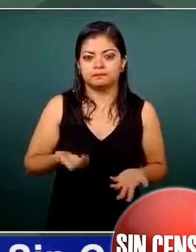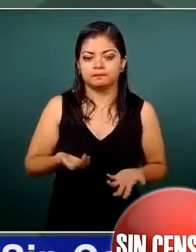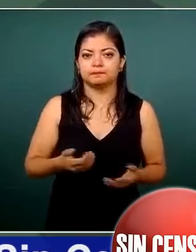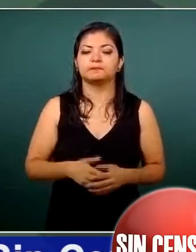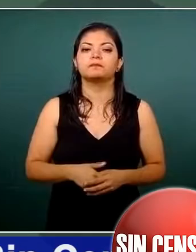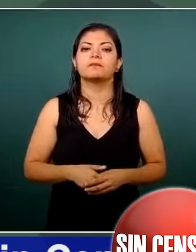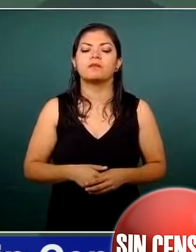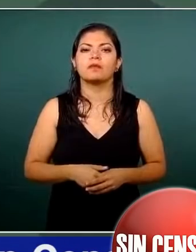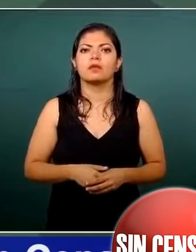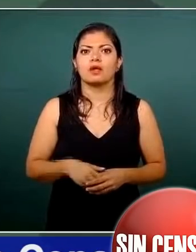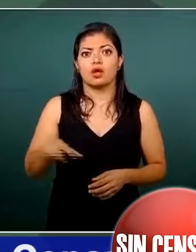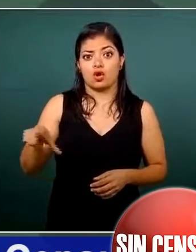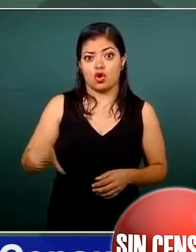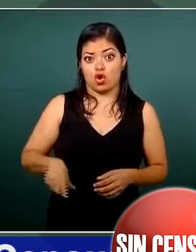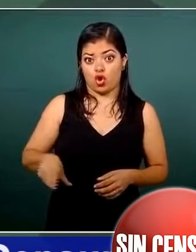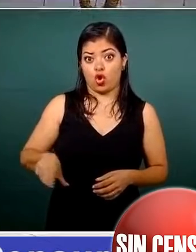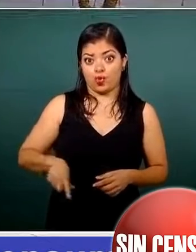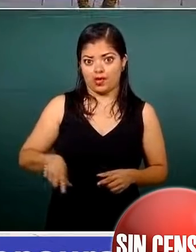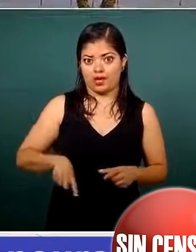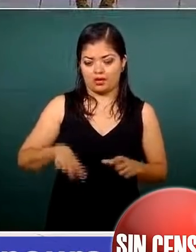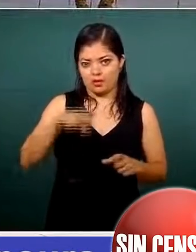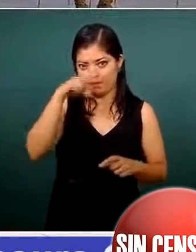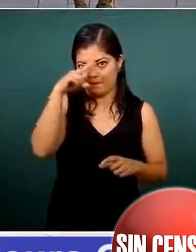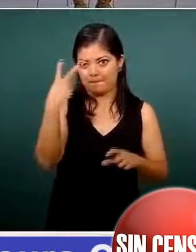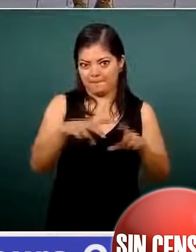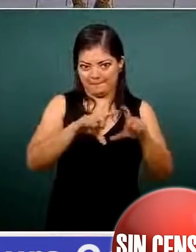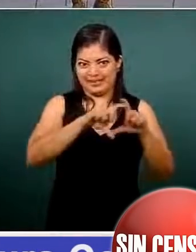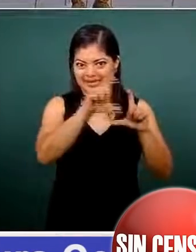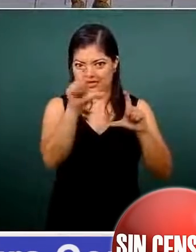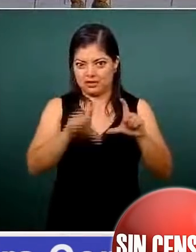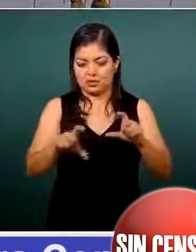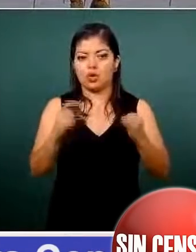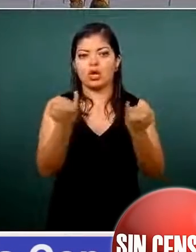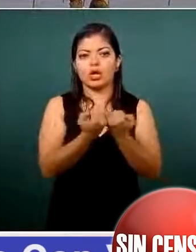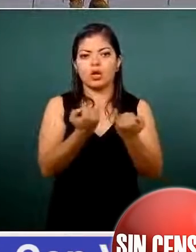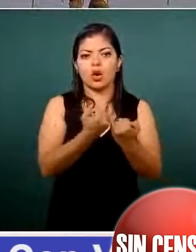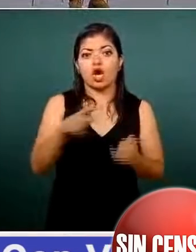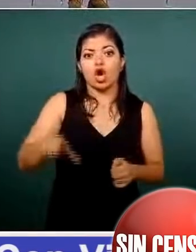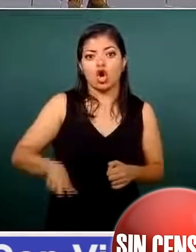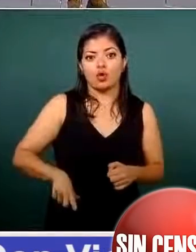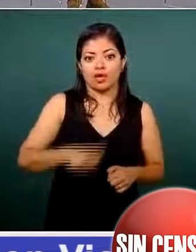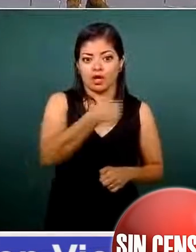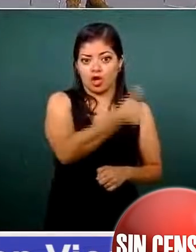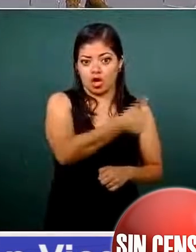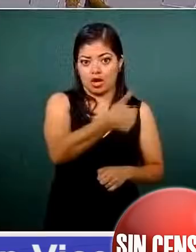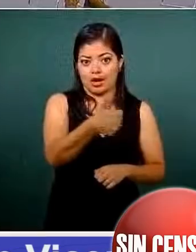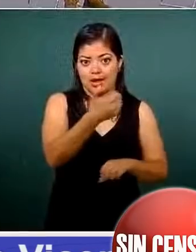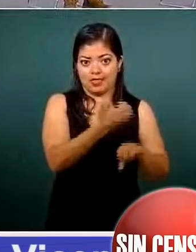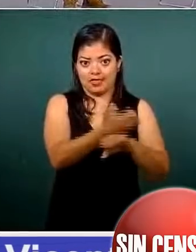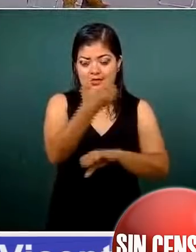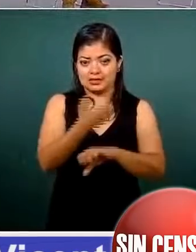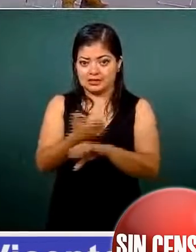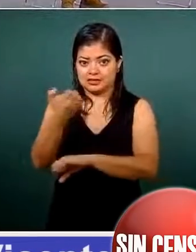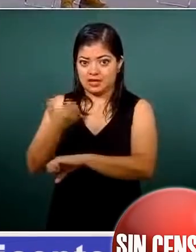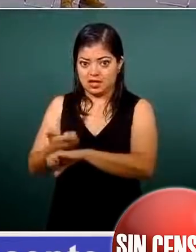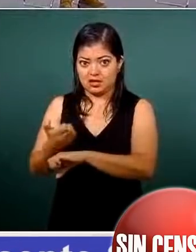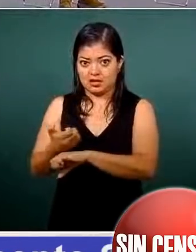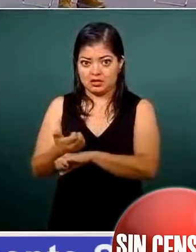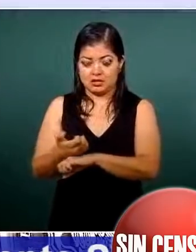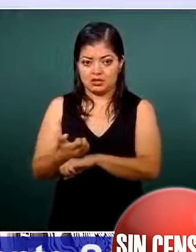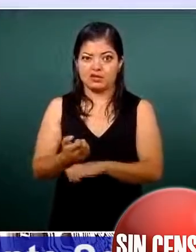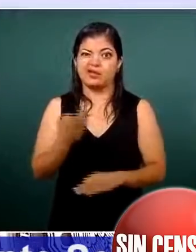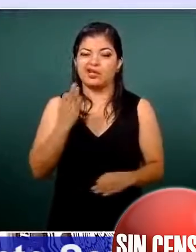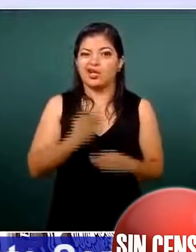en el gobierno federal como en los gobiernos estatales se está enfrentando